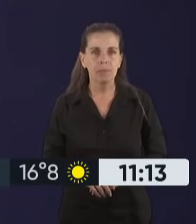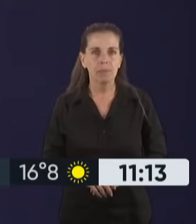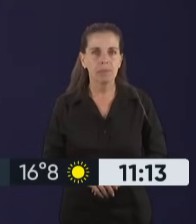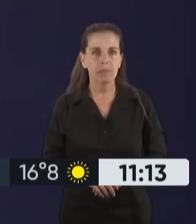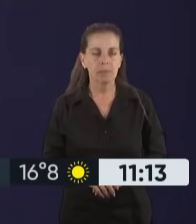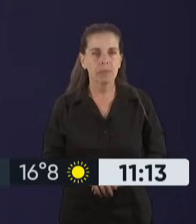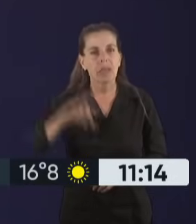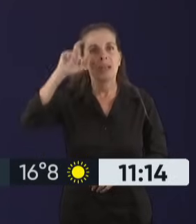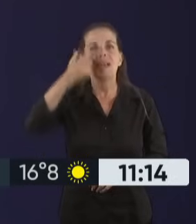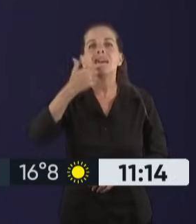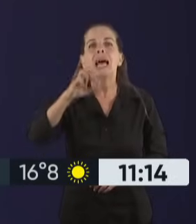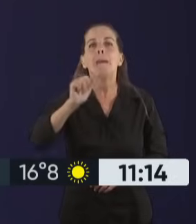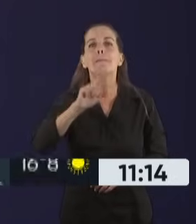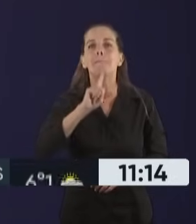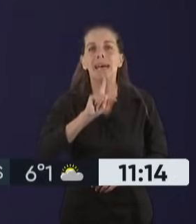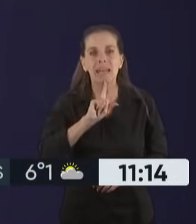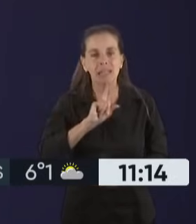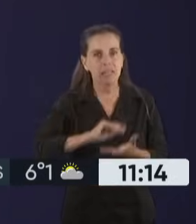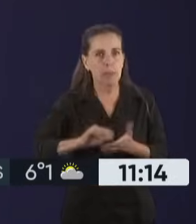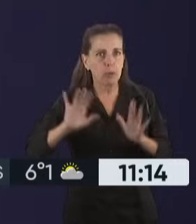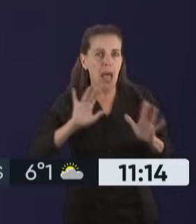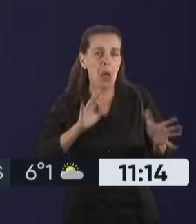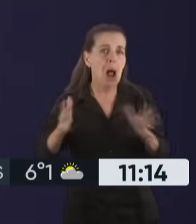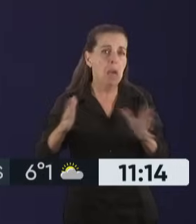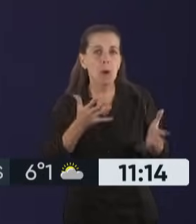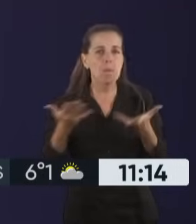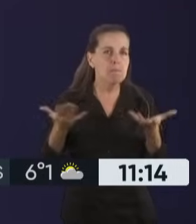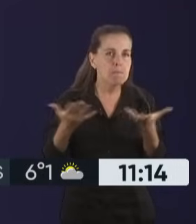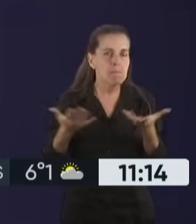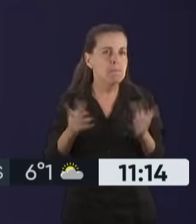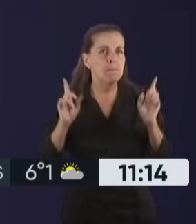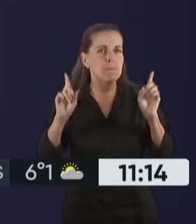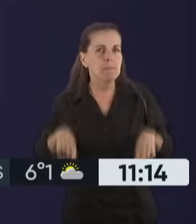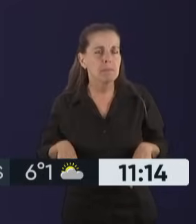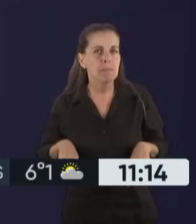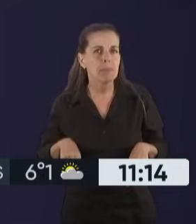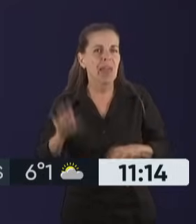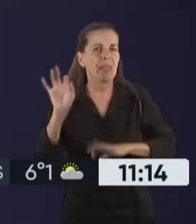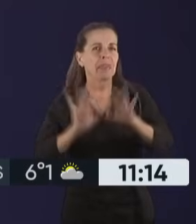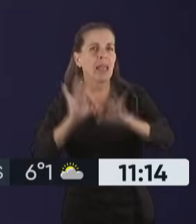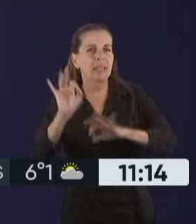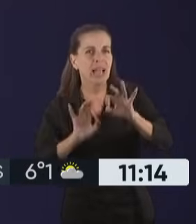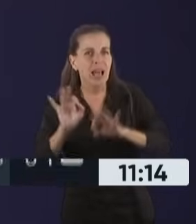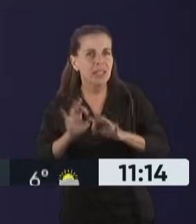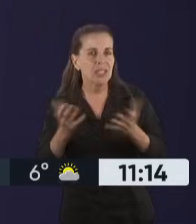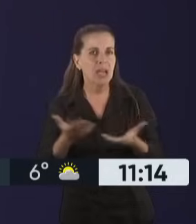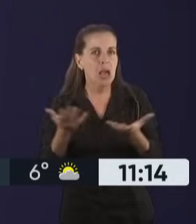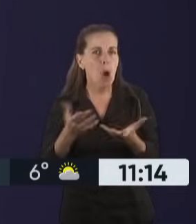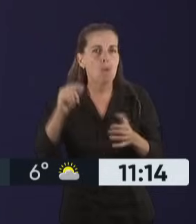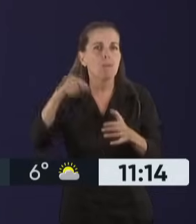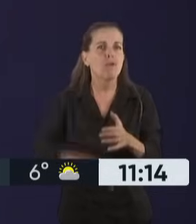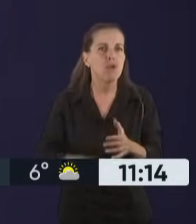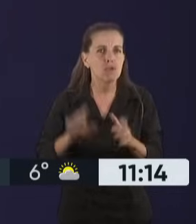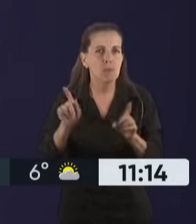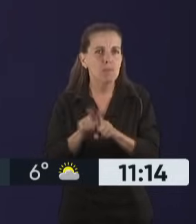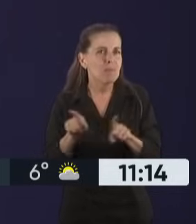Efectivamente, Espert por ahí no tenía el conocimiento fino y como le